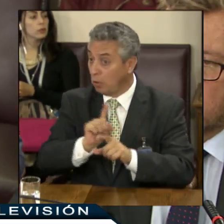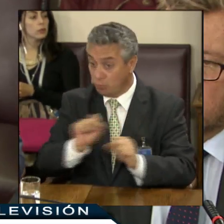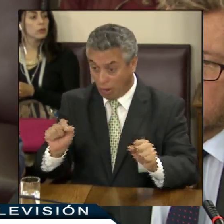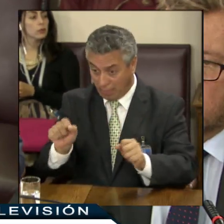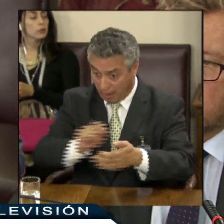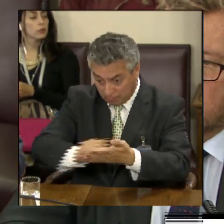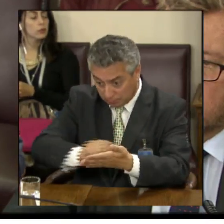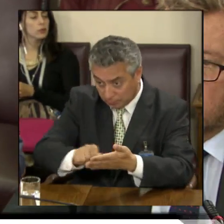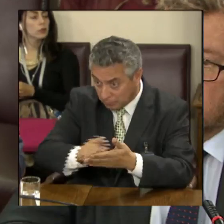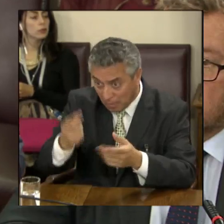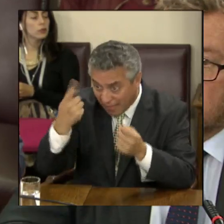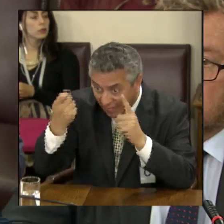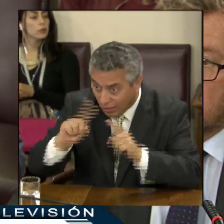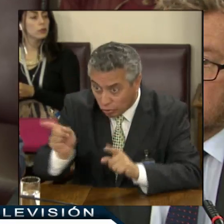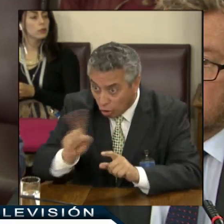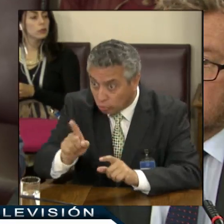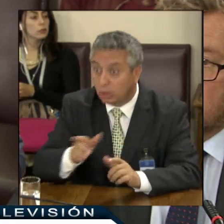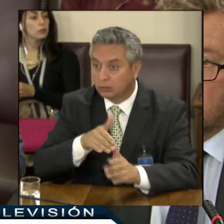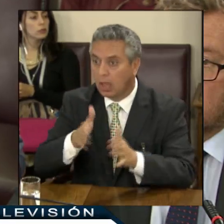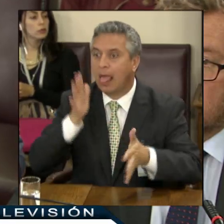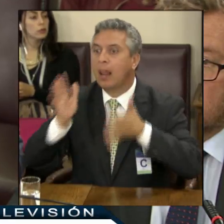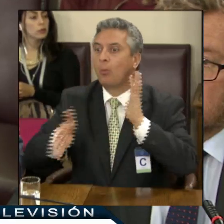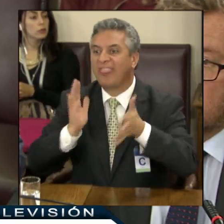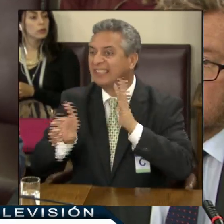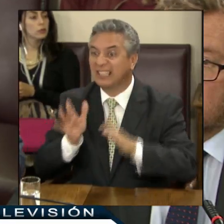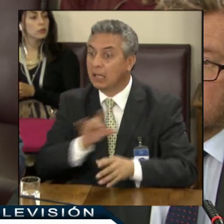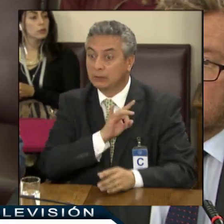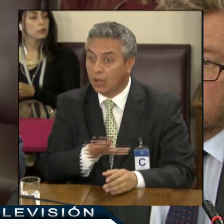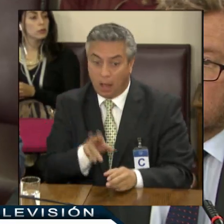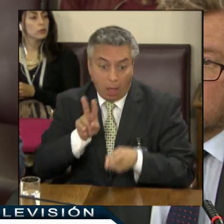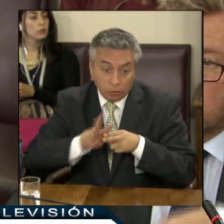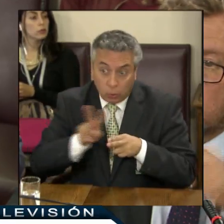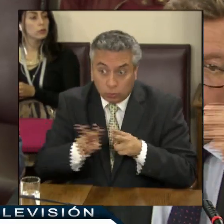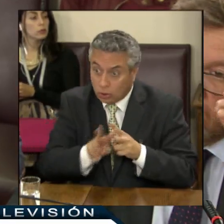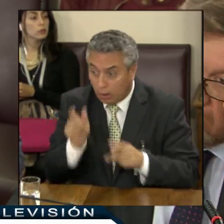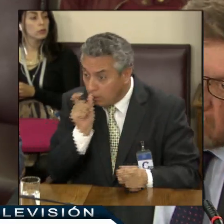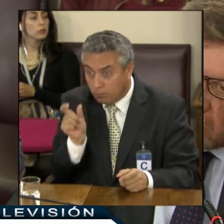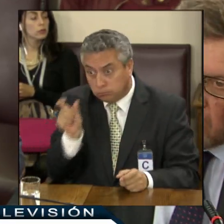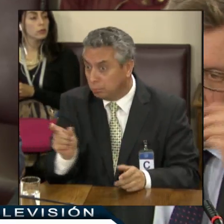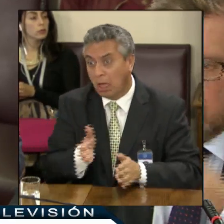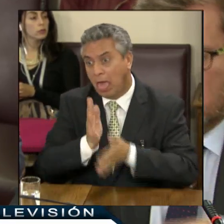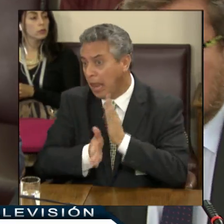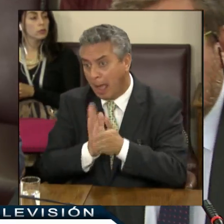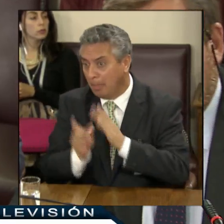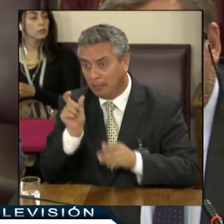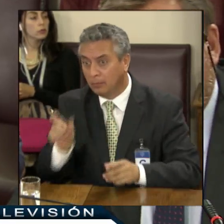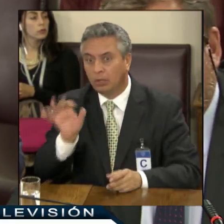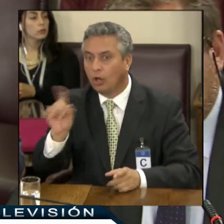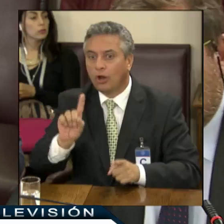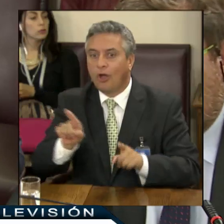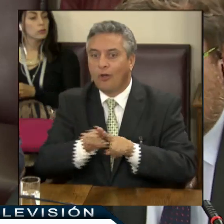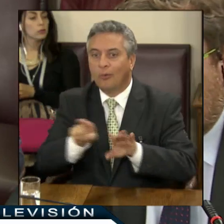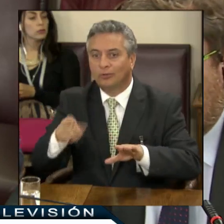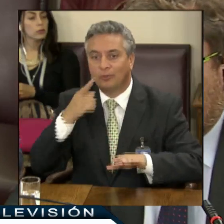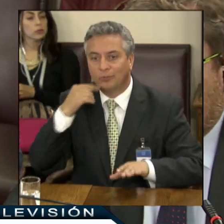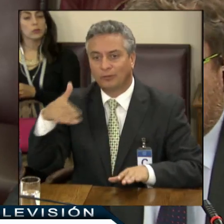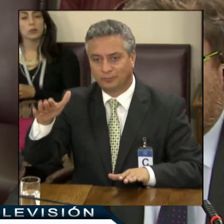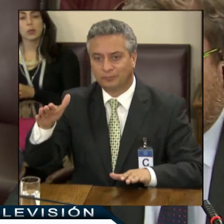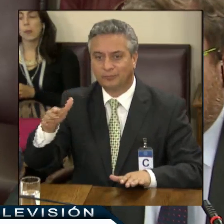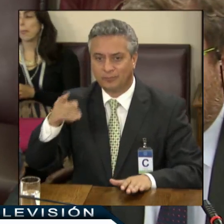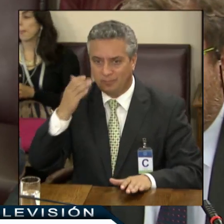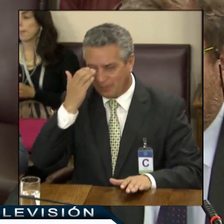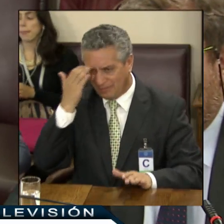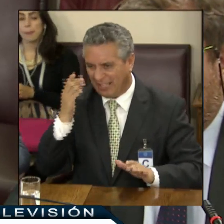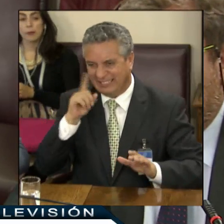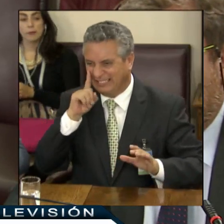pueden darse a entender mediante la lengua de señas chilenas y sería una solución más menos rápida inocua Y como dicen los maestros de la construcción sin